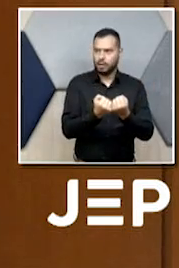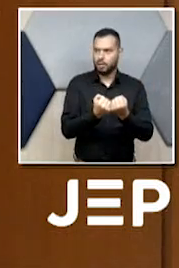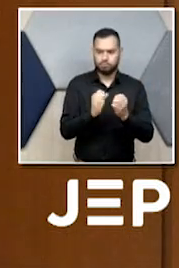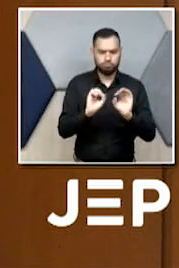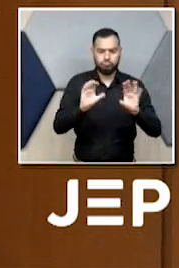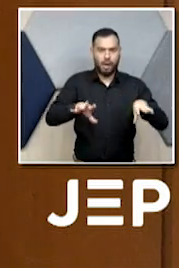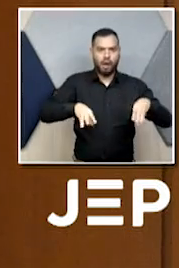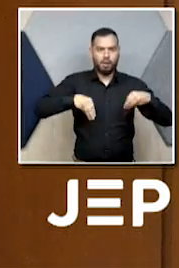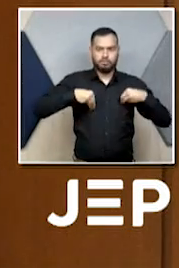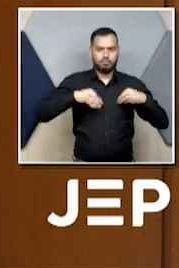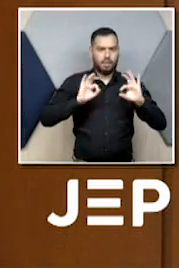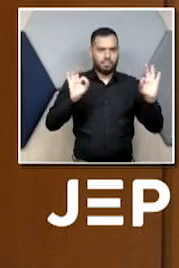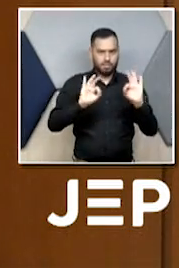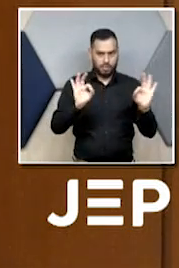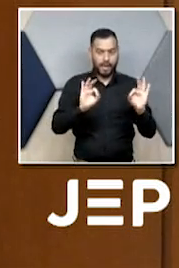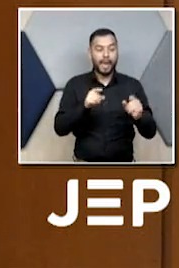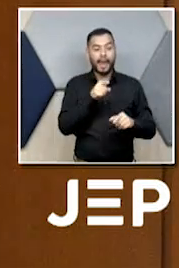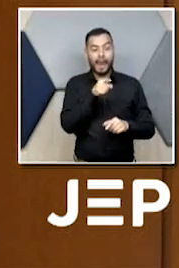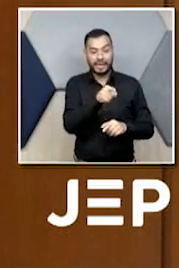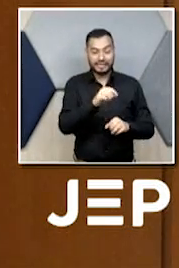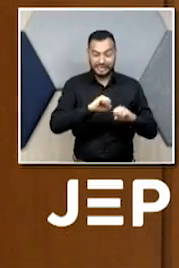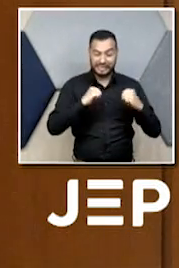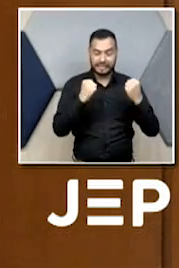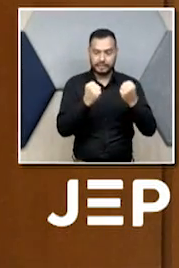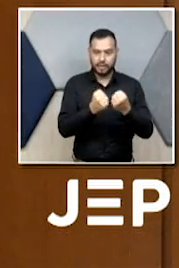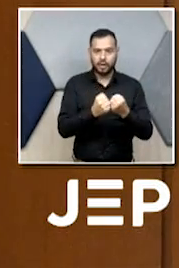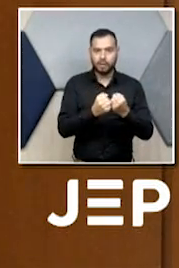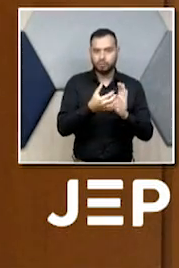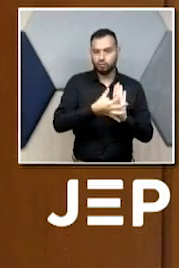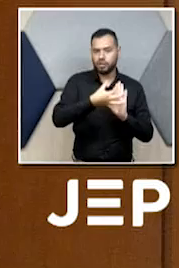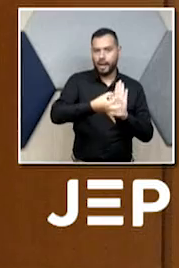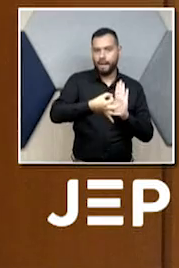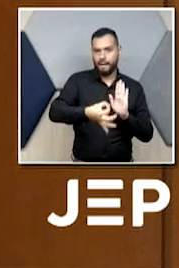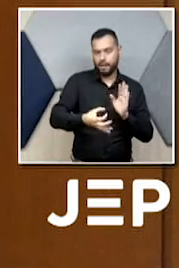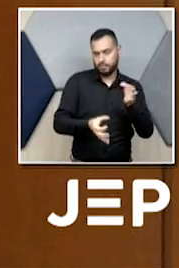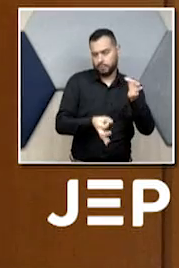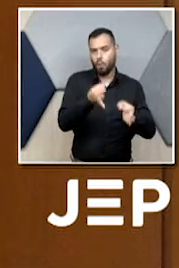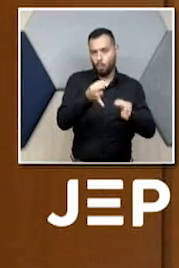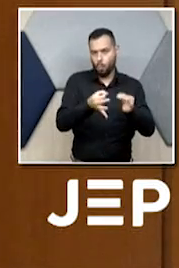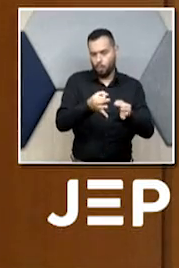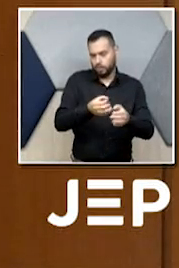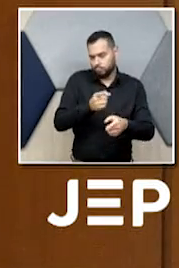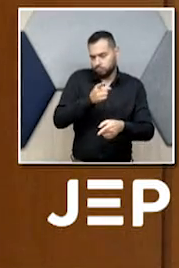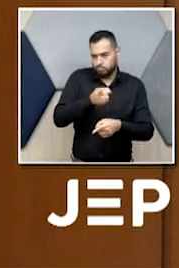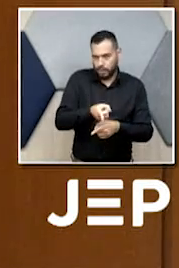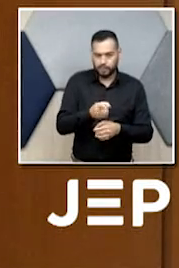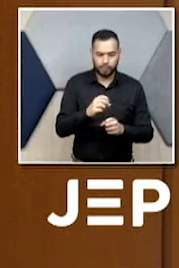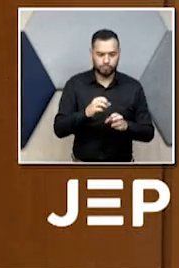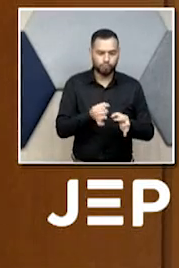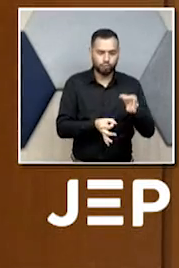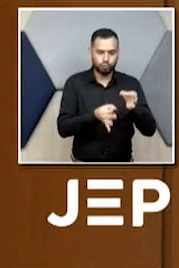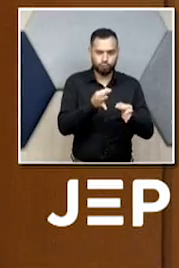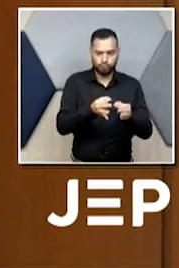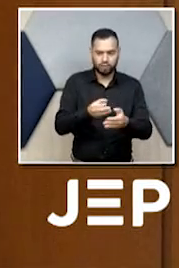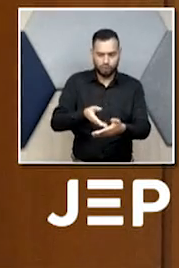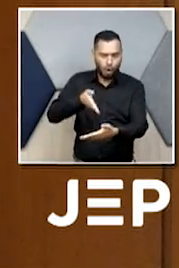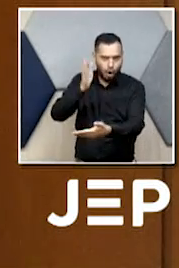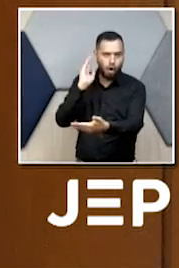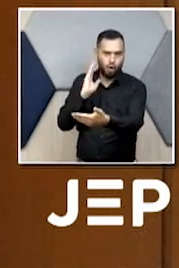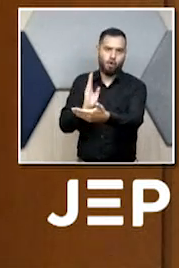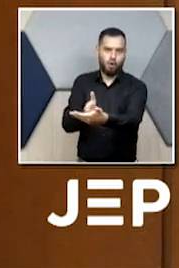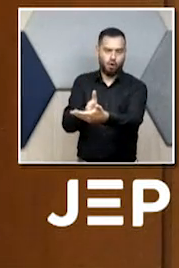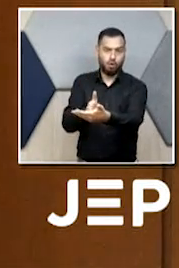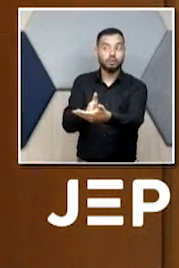donde recibirán todas las garantías judiciales en un juicio adversarial, donde